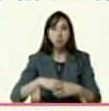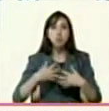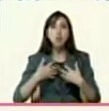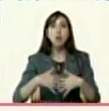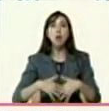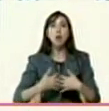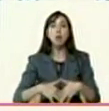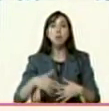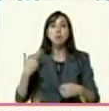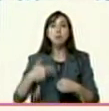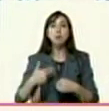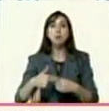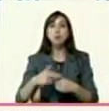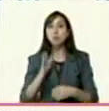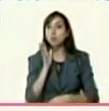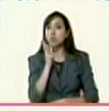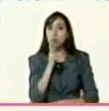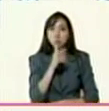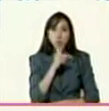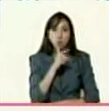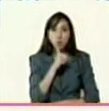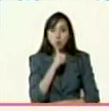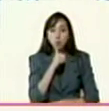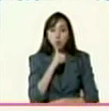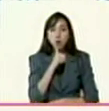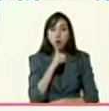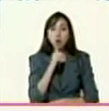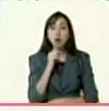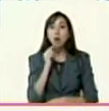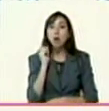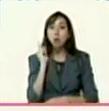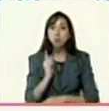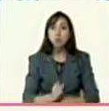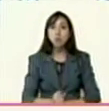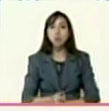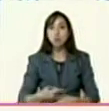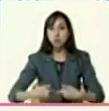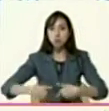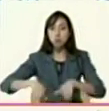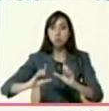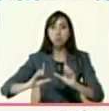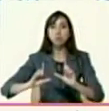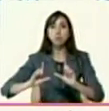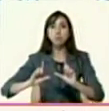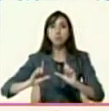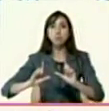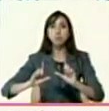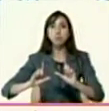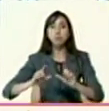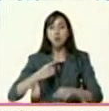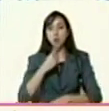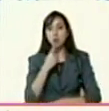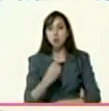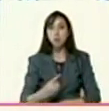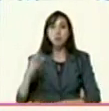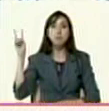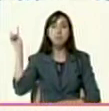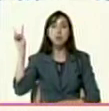las autorizaciones legales que establece la Constitución de la República Bolivariana de Venezuela.